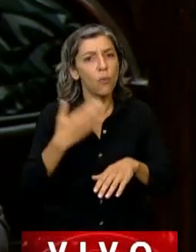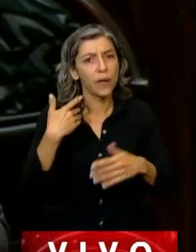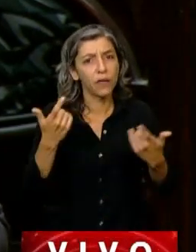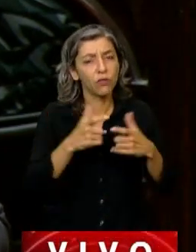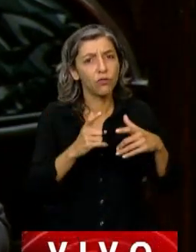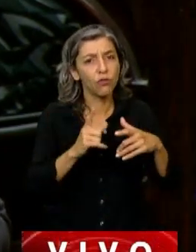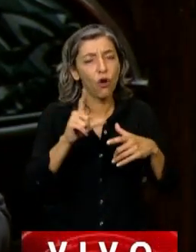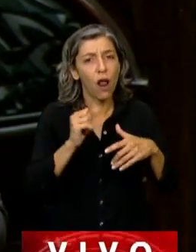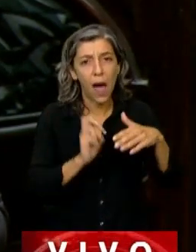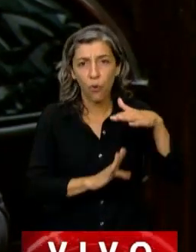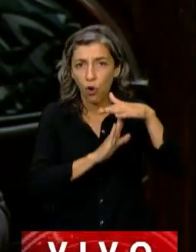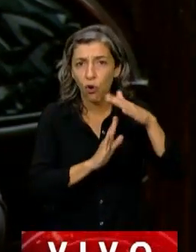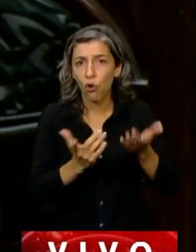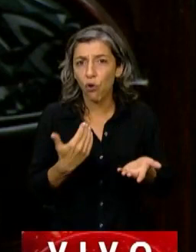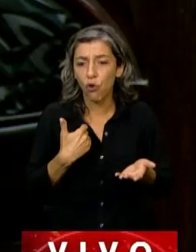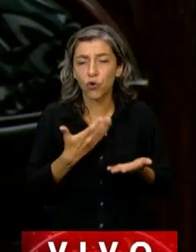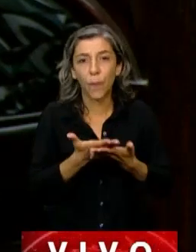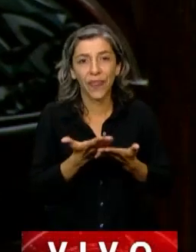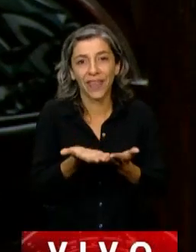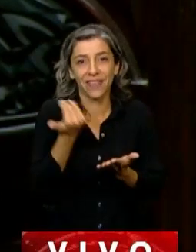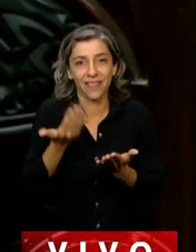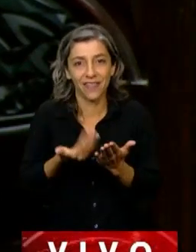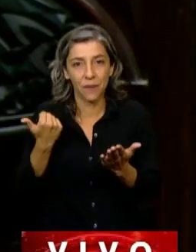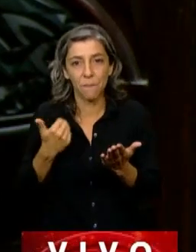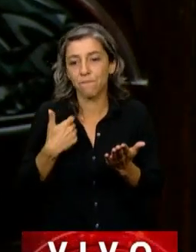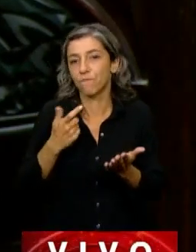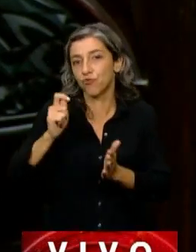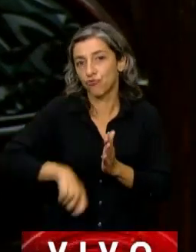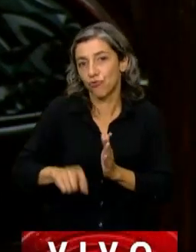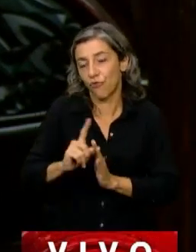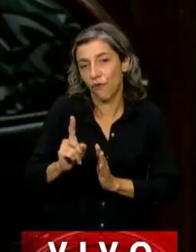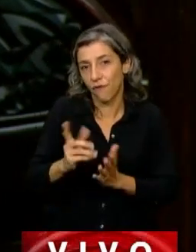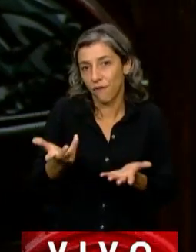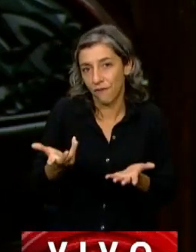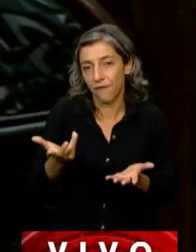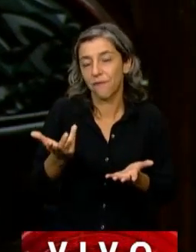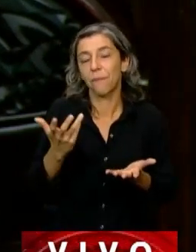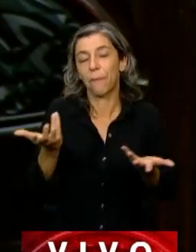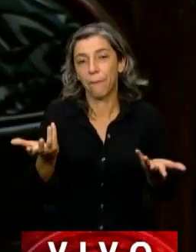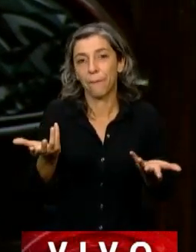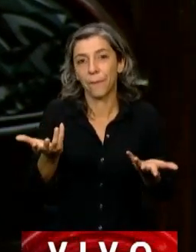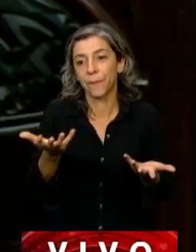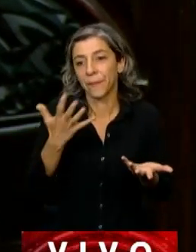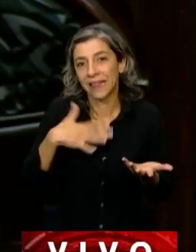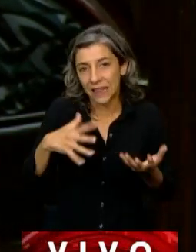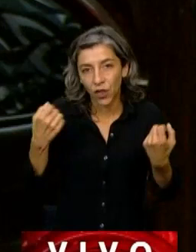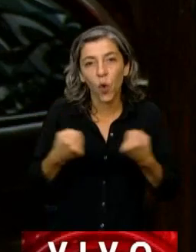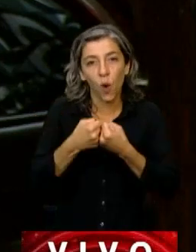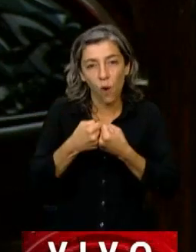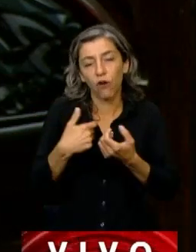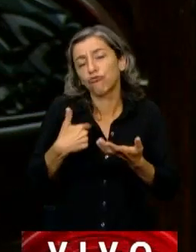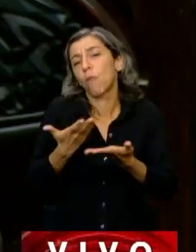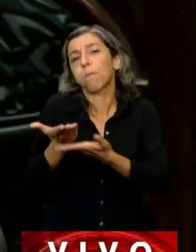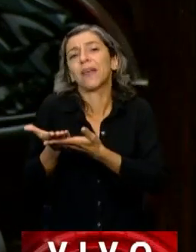parlamentaria, que podía pedir retiro, pero como lógicamente yo no firmé la sesión, digamos, ha sido de acuerdo y de pedírselo